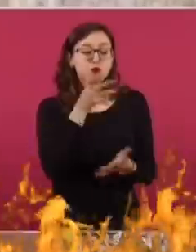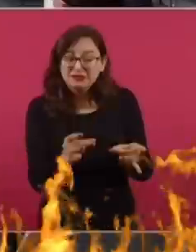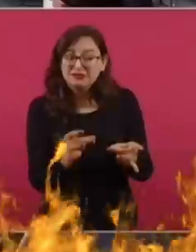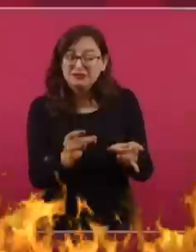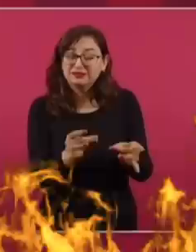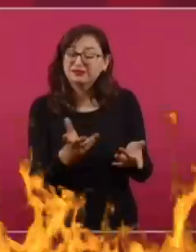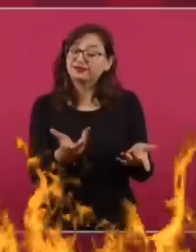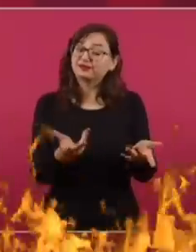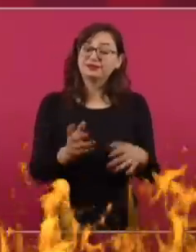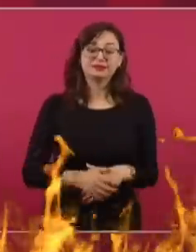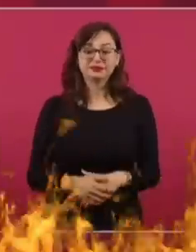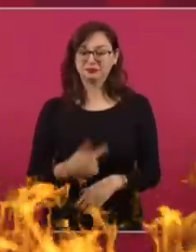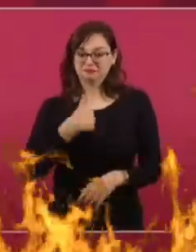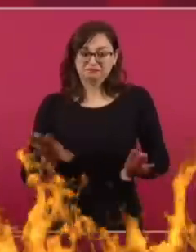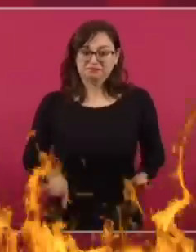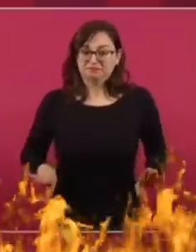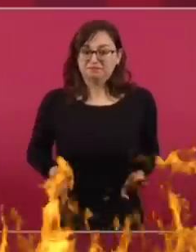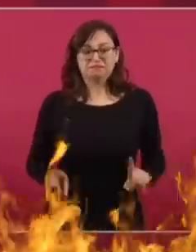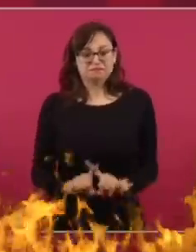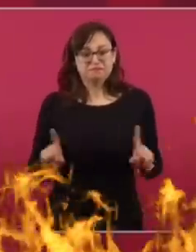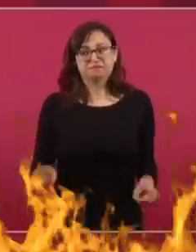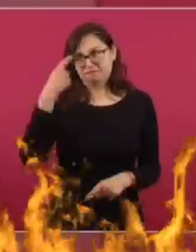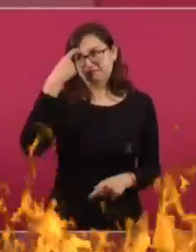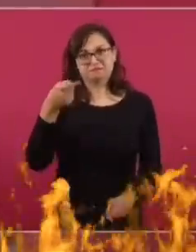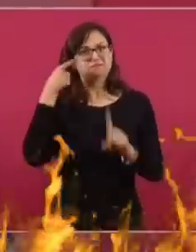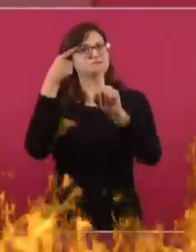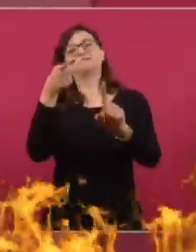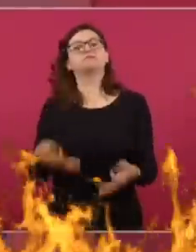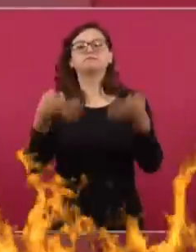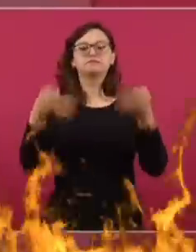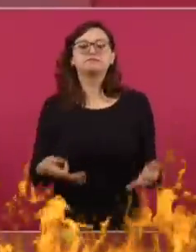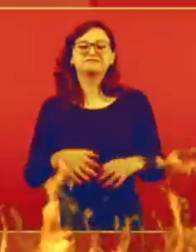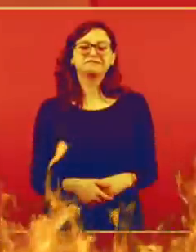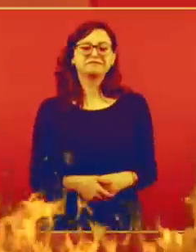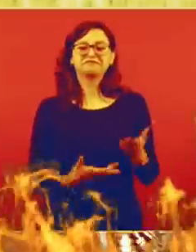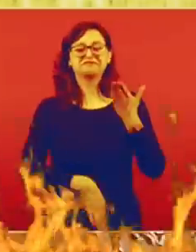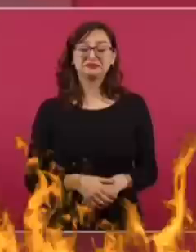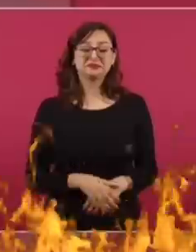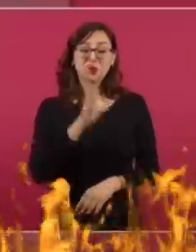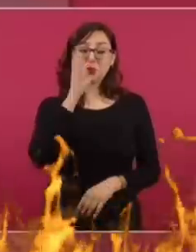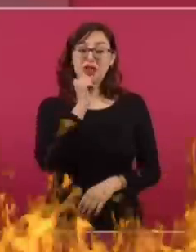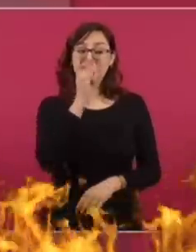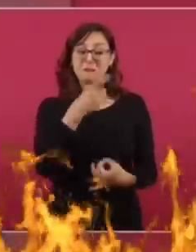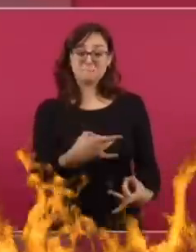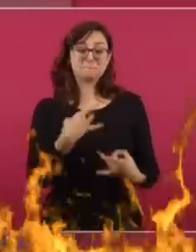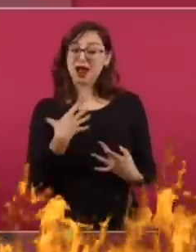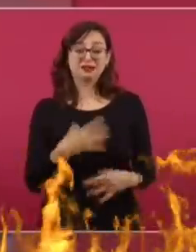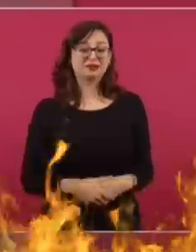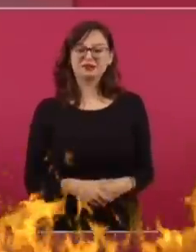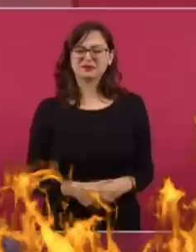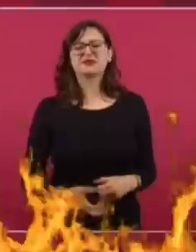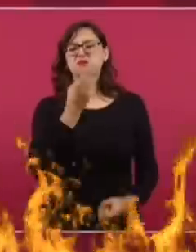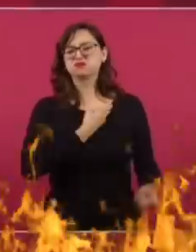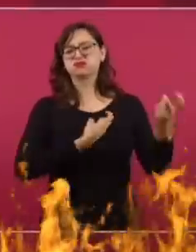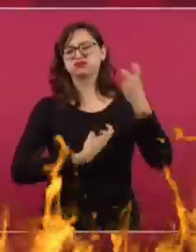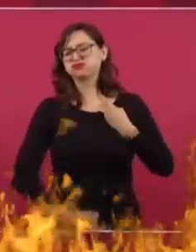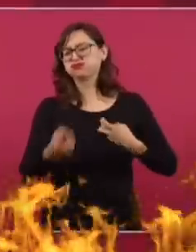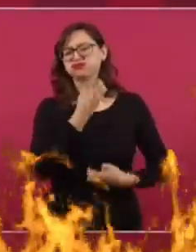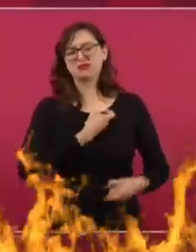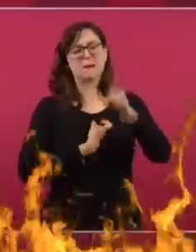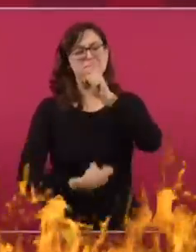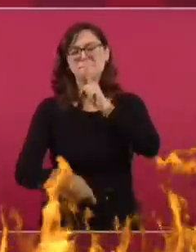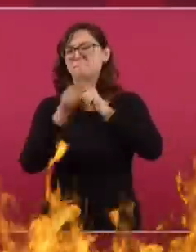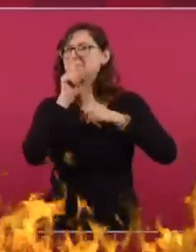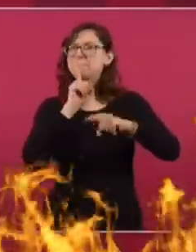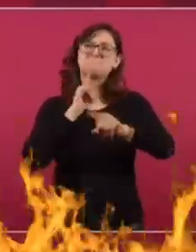periodismo nosotros tenemos principios tenemos ideales por eso no pueden y van a poder aunque insulten y calumnian